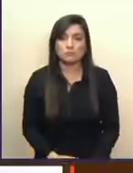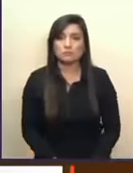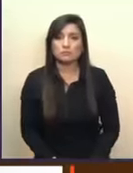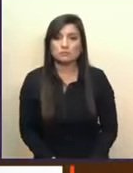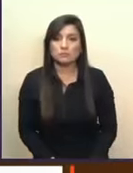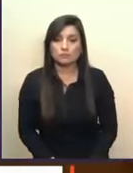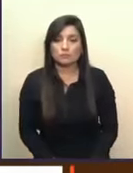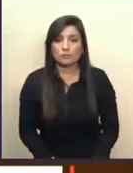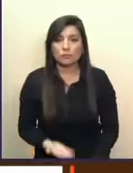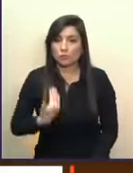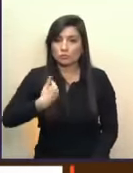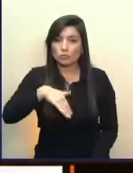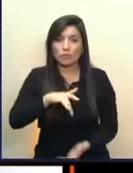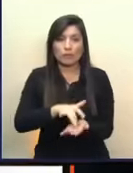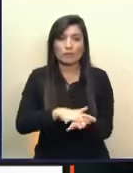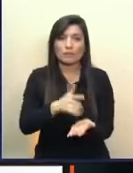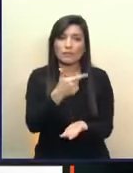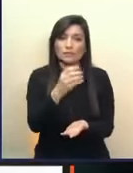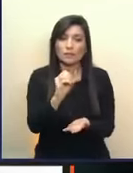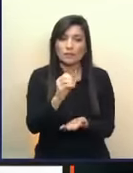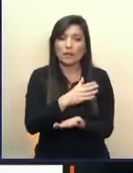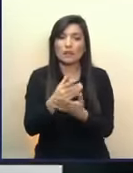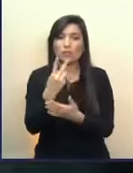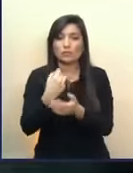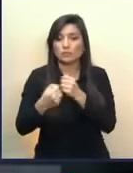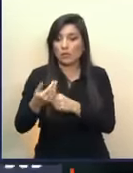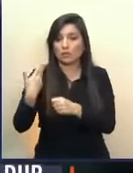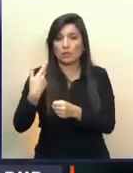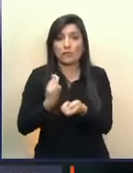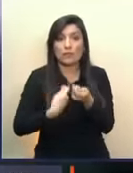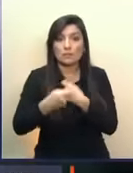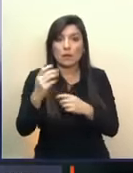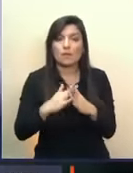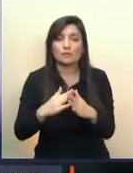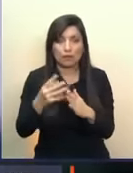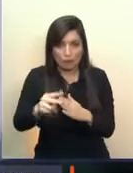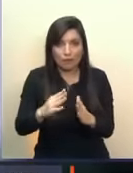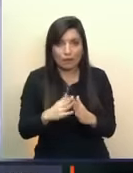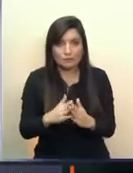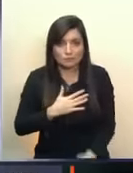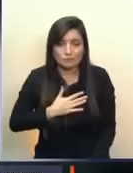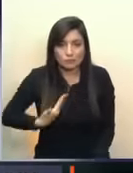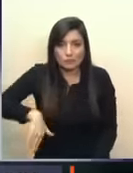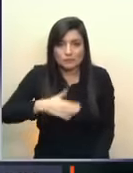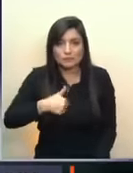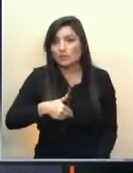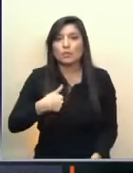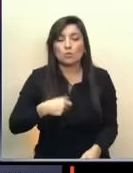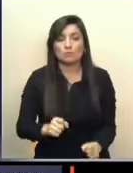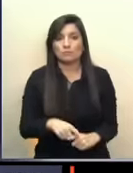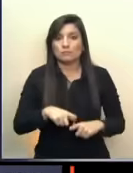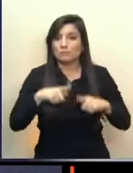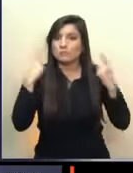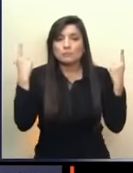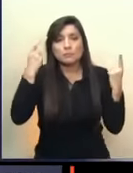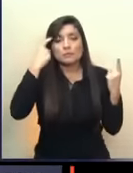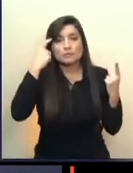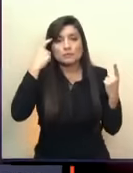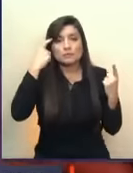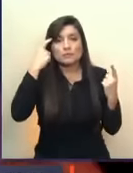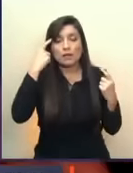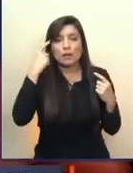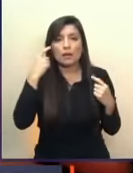desde el 70 hasta hace 2 años atrás en que vendimos la casa, esa fue nuestra. Y quedé muy impresionada de pensar que Mengele había